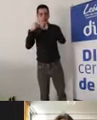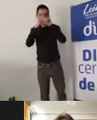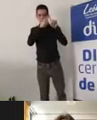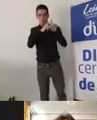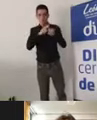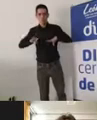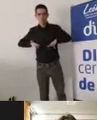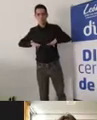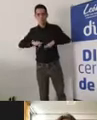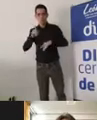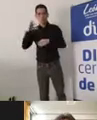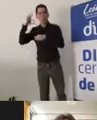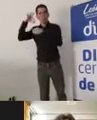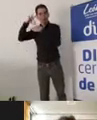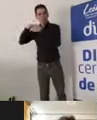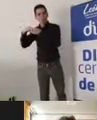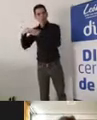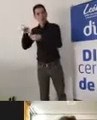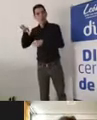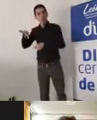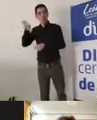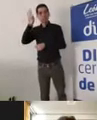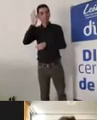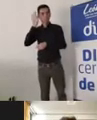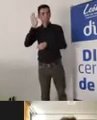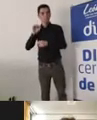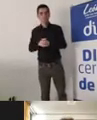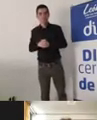para la ciudad con 28.400 votos. Siguiente.